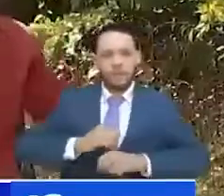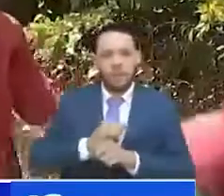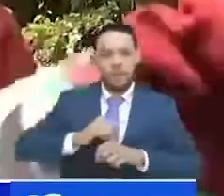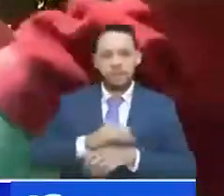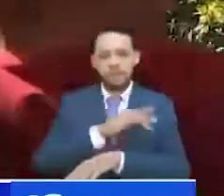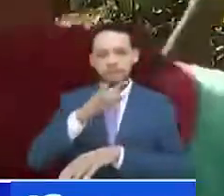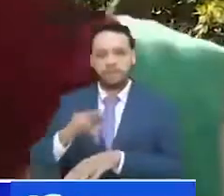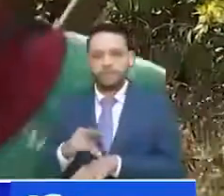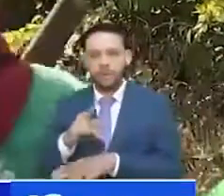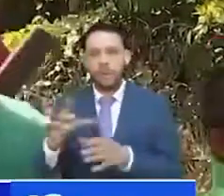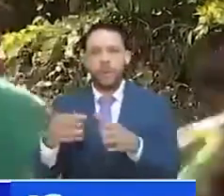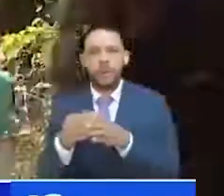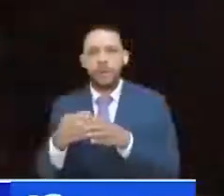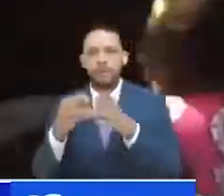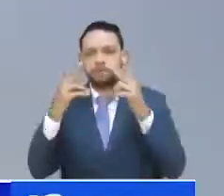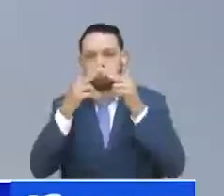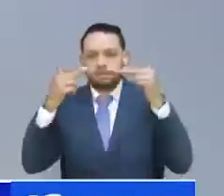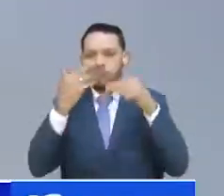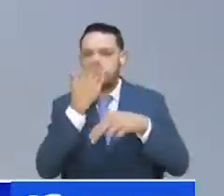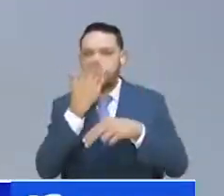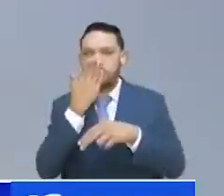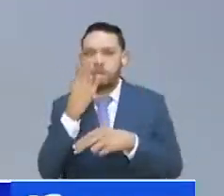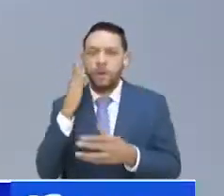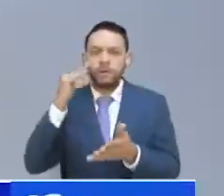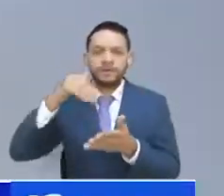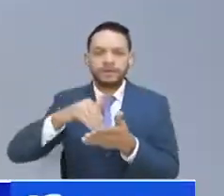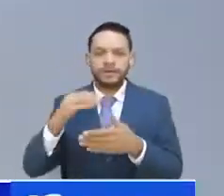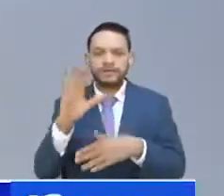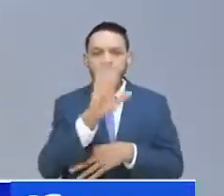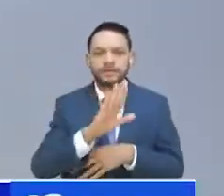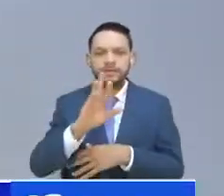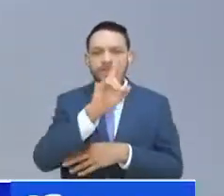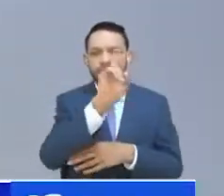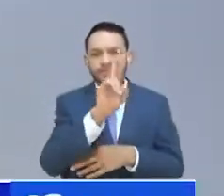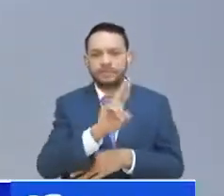indígenas aceptó regresar a sus lugares de origen. Retornó un grupo de